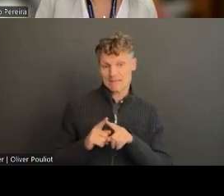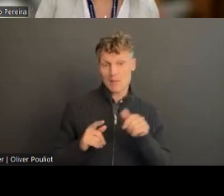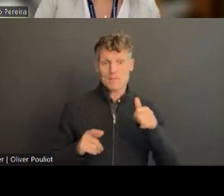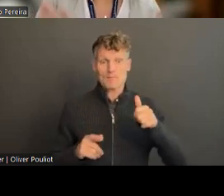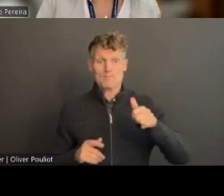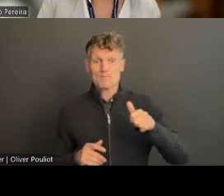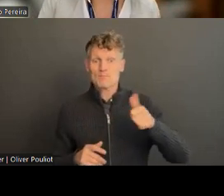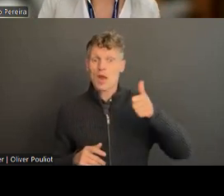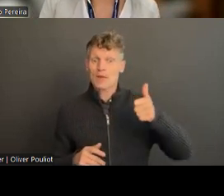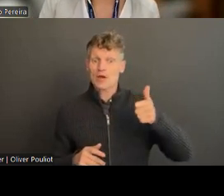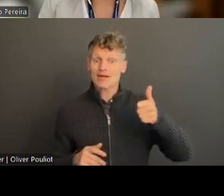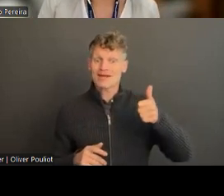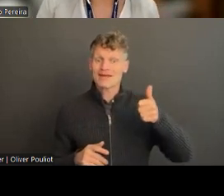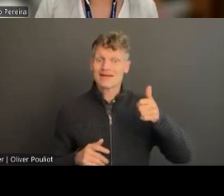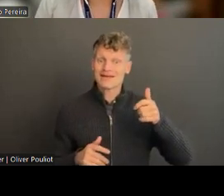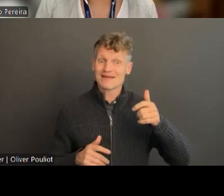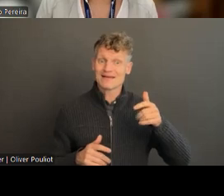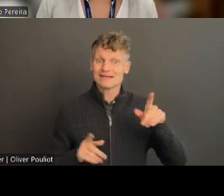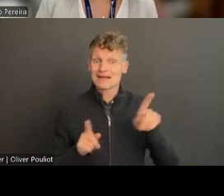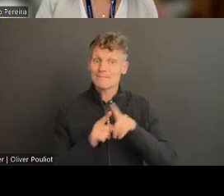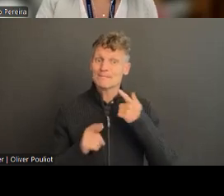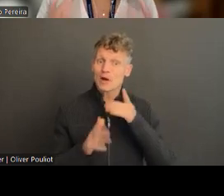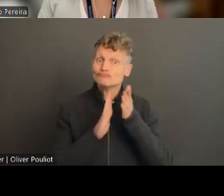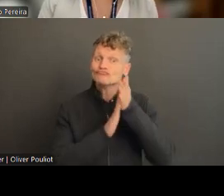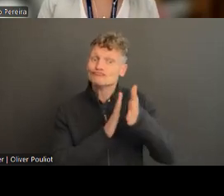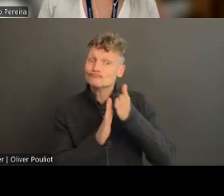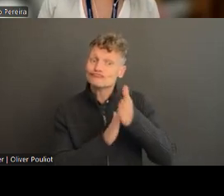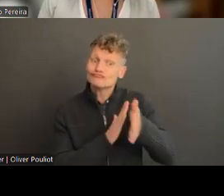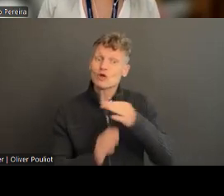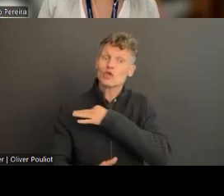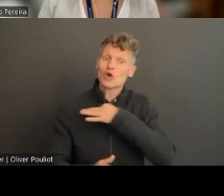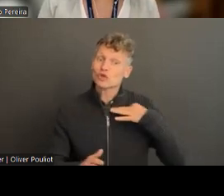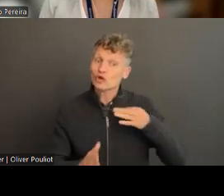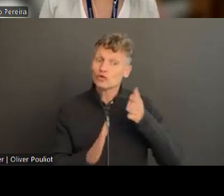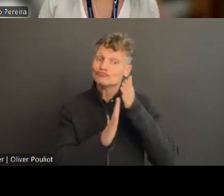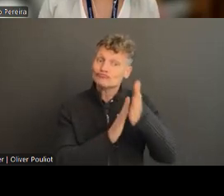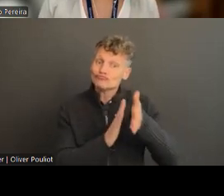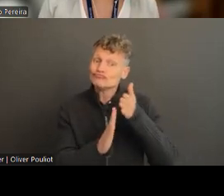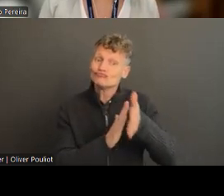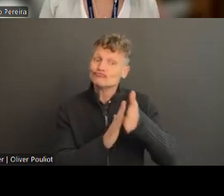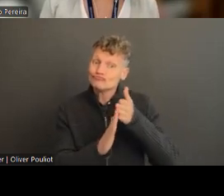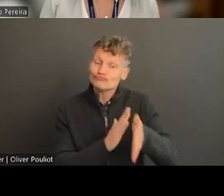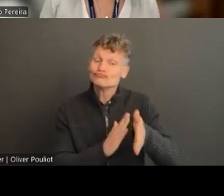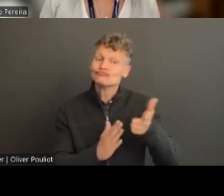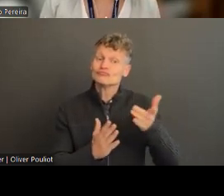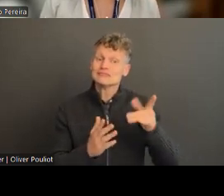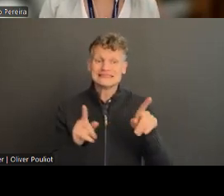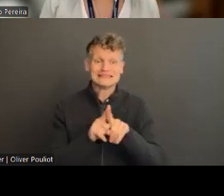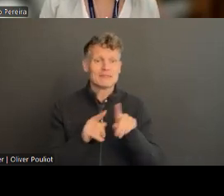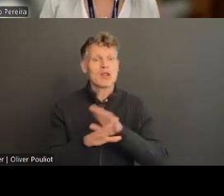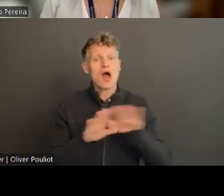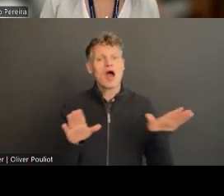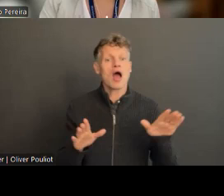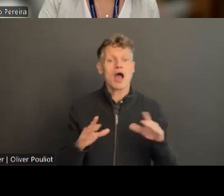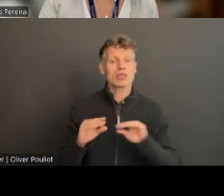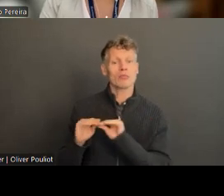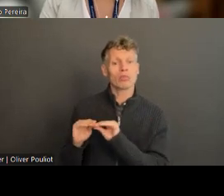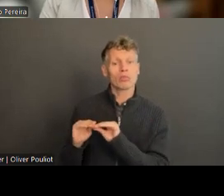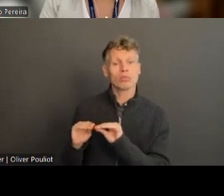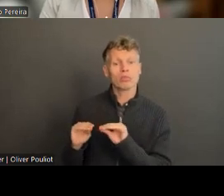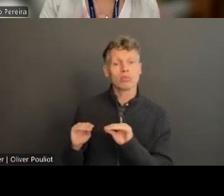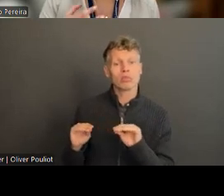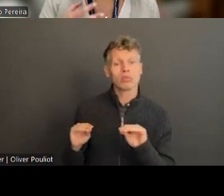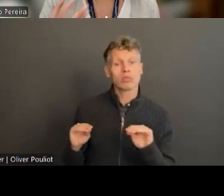la morbilidad, principalmente ginecológica, y en esos espacios donde se ofertan, ¿cierto?, determinados exámenes de tamizaje como el